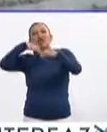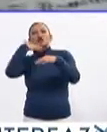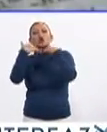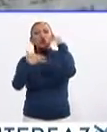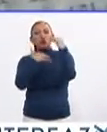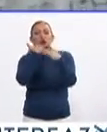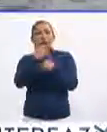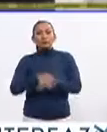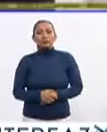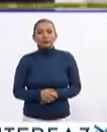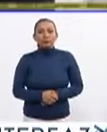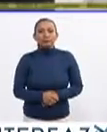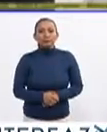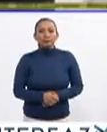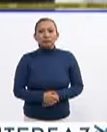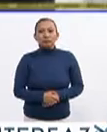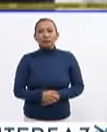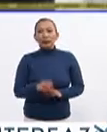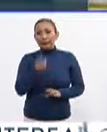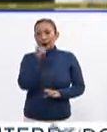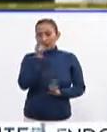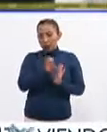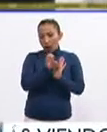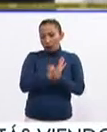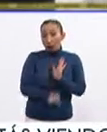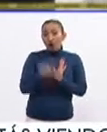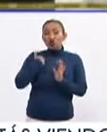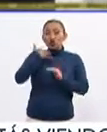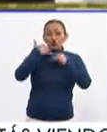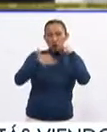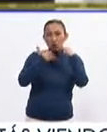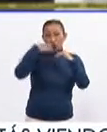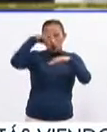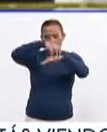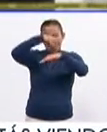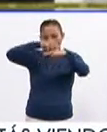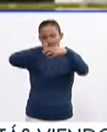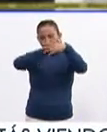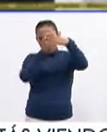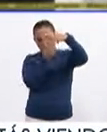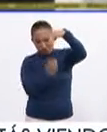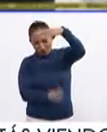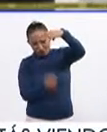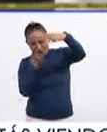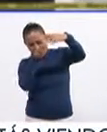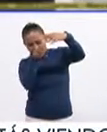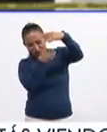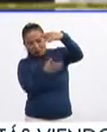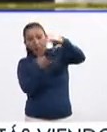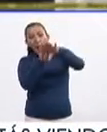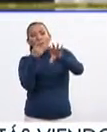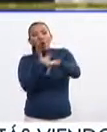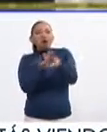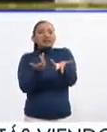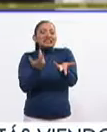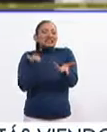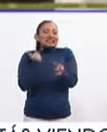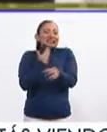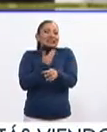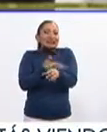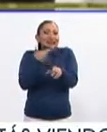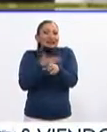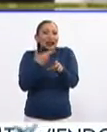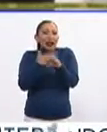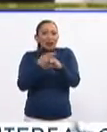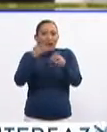suciedad totalmente. Podría decirles que la suciedad que estaba incrustada es como el proceso que tienen